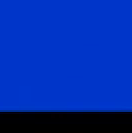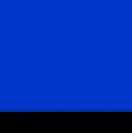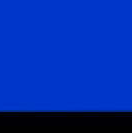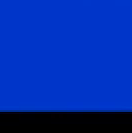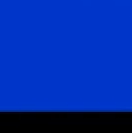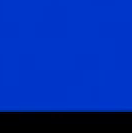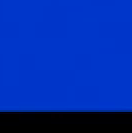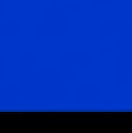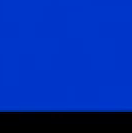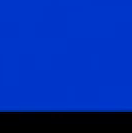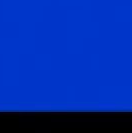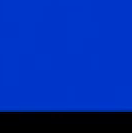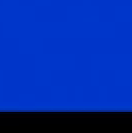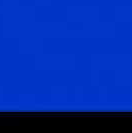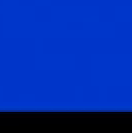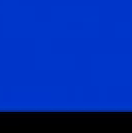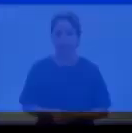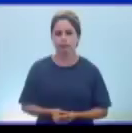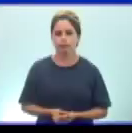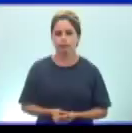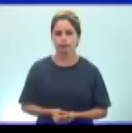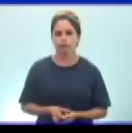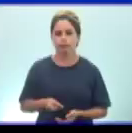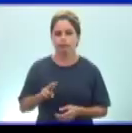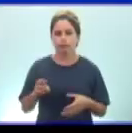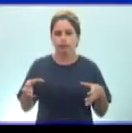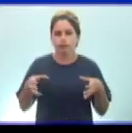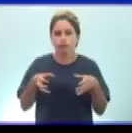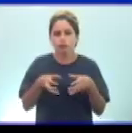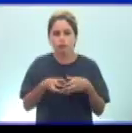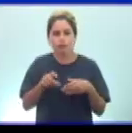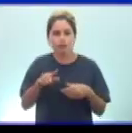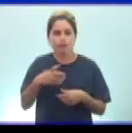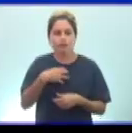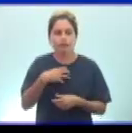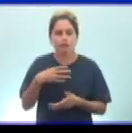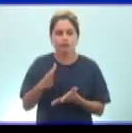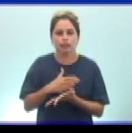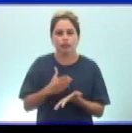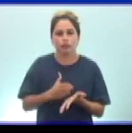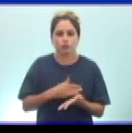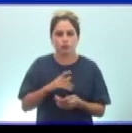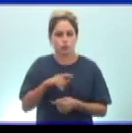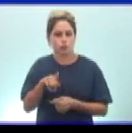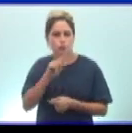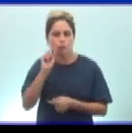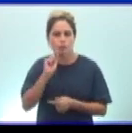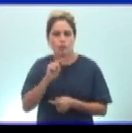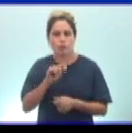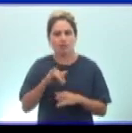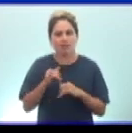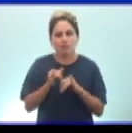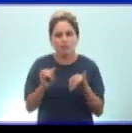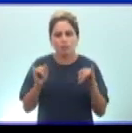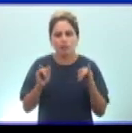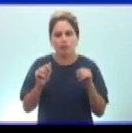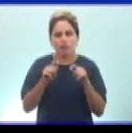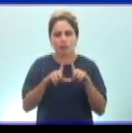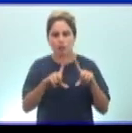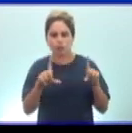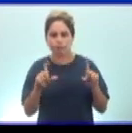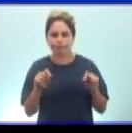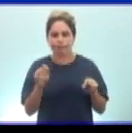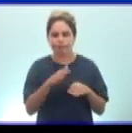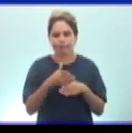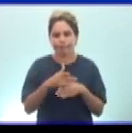A modo de resumen, les debe quedar en su cuaderno y ustedes se deben preguntar qué información nos brinda la distribución electrónica